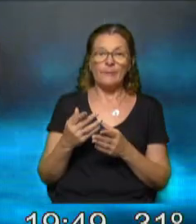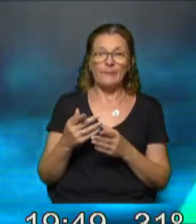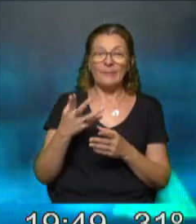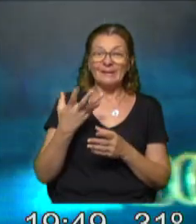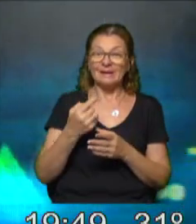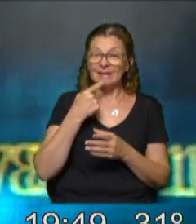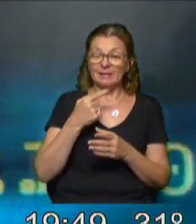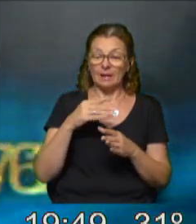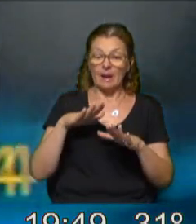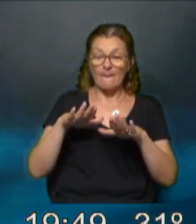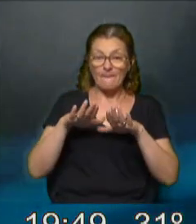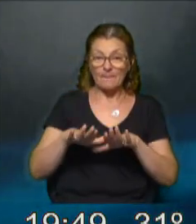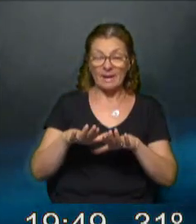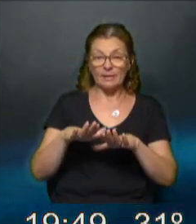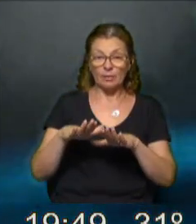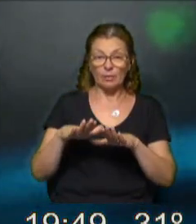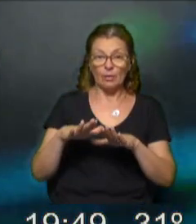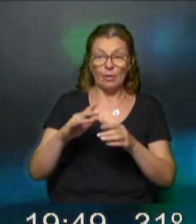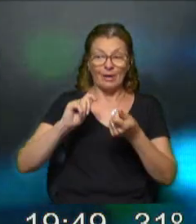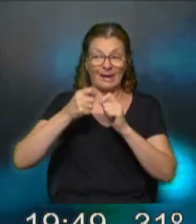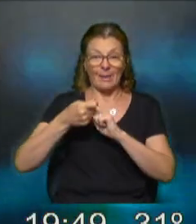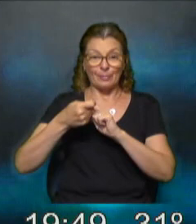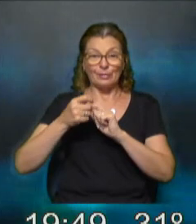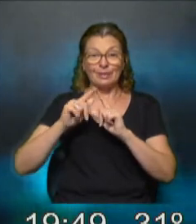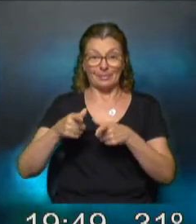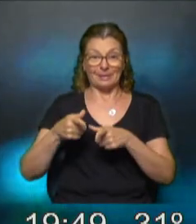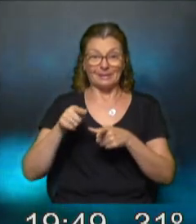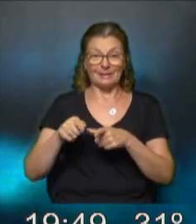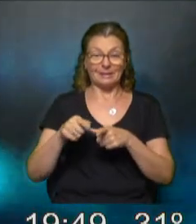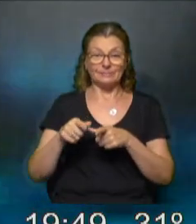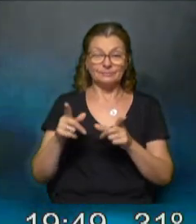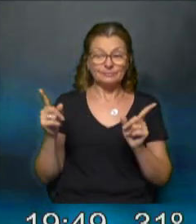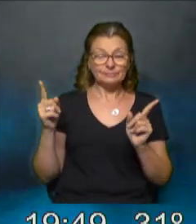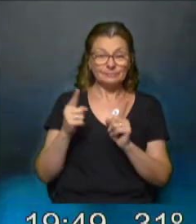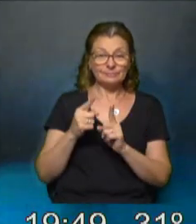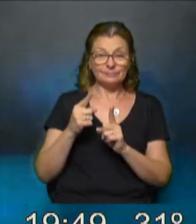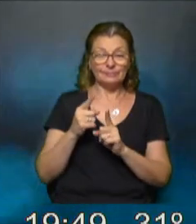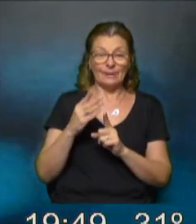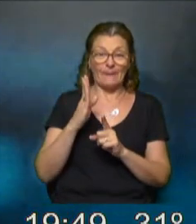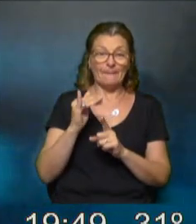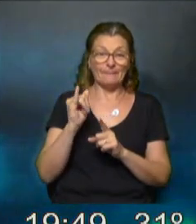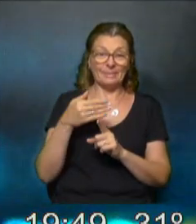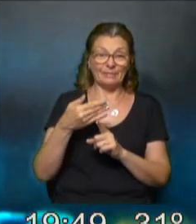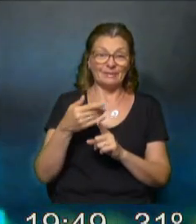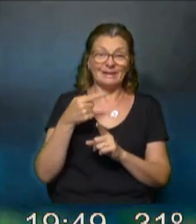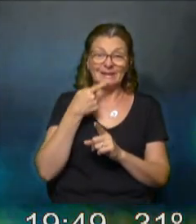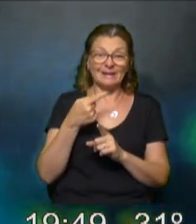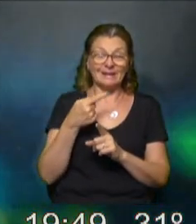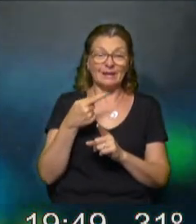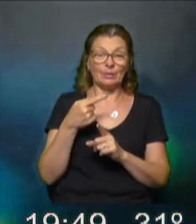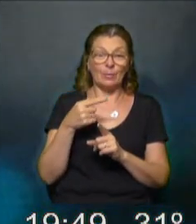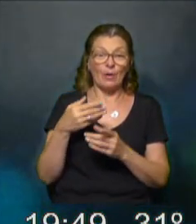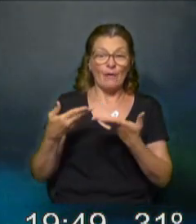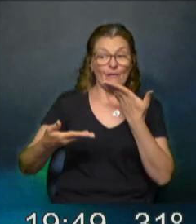estancamiento con movimientos demográficos justamente resultan en este reducción del pib per cápita justamente ilustrando el concepto de esta